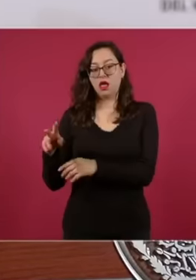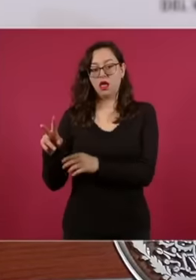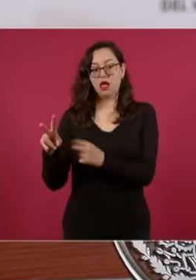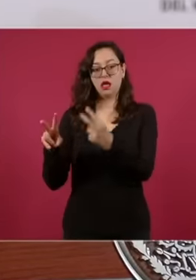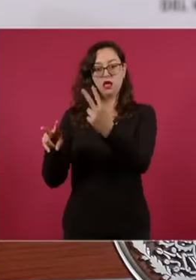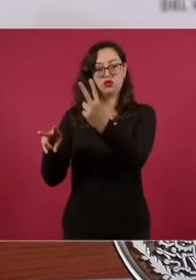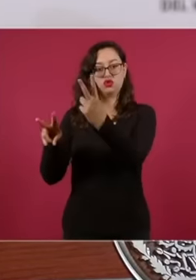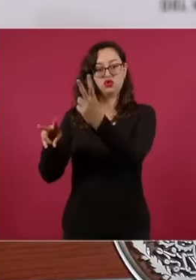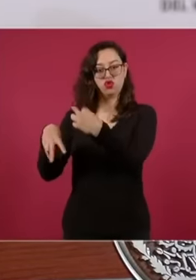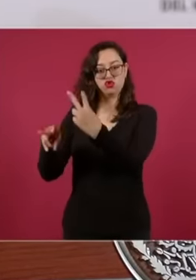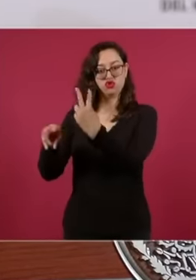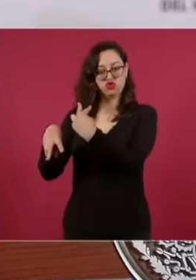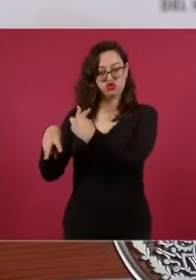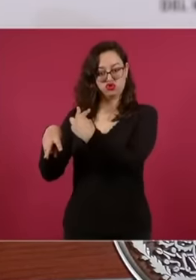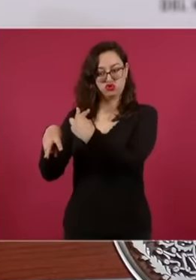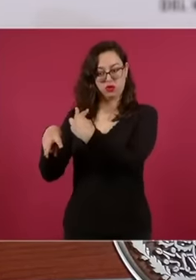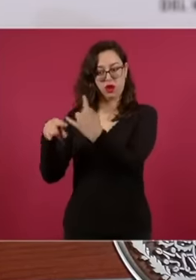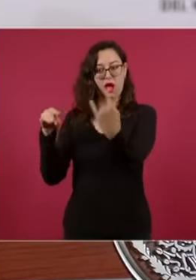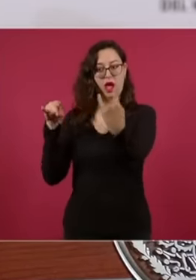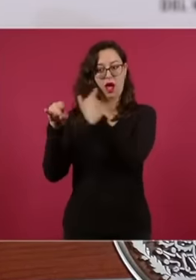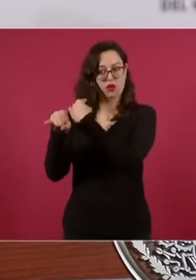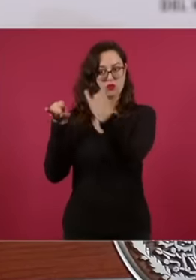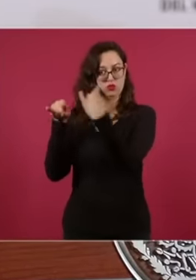eléctricas para el Tren Maya